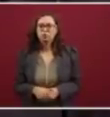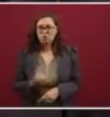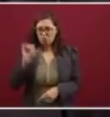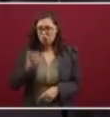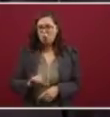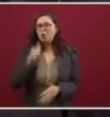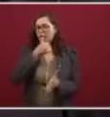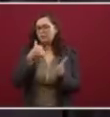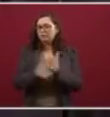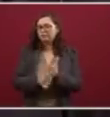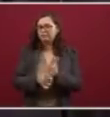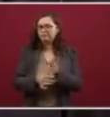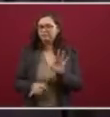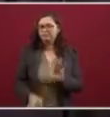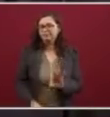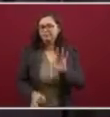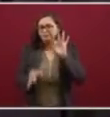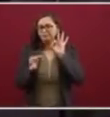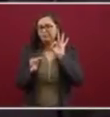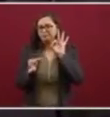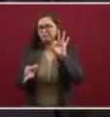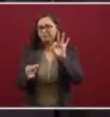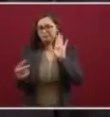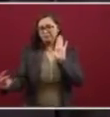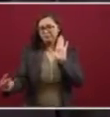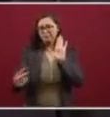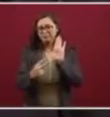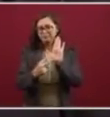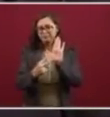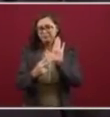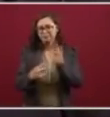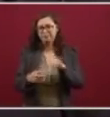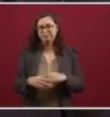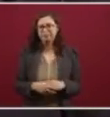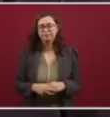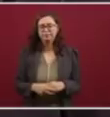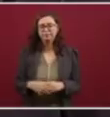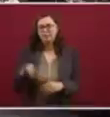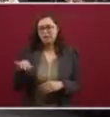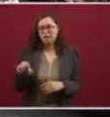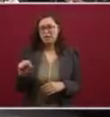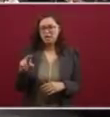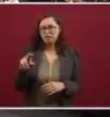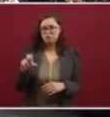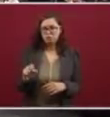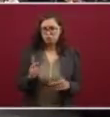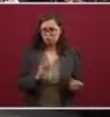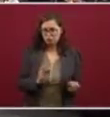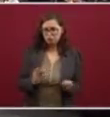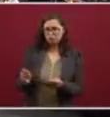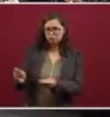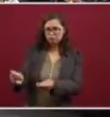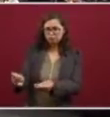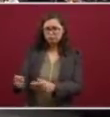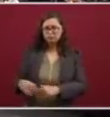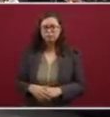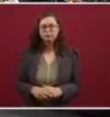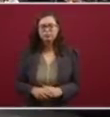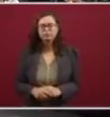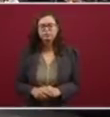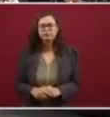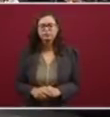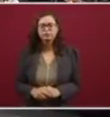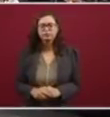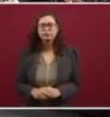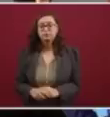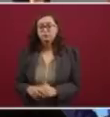carta, el escrito, a través de Jesús, para que si